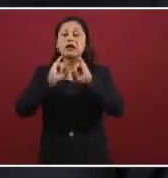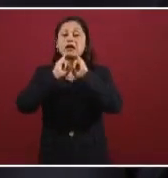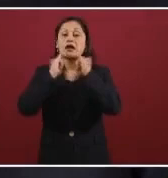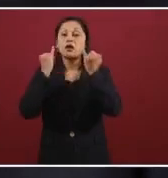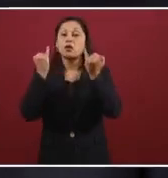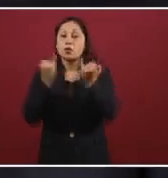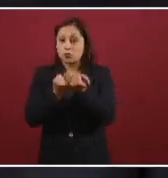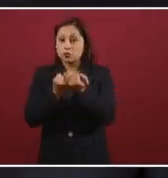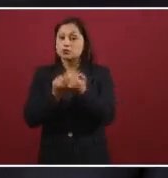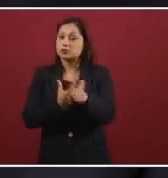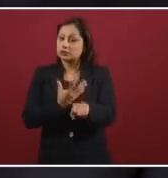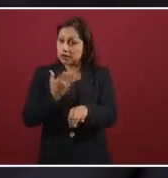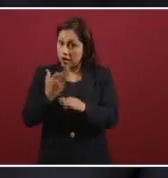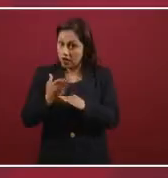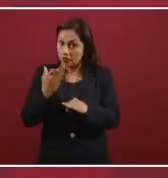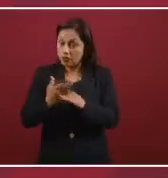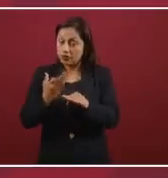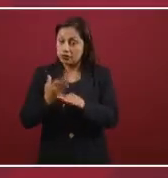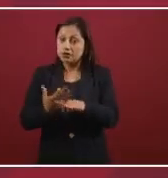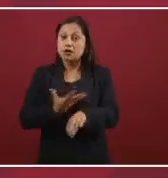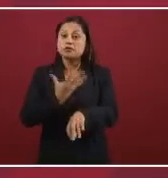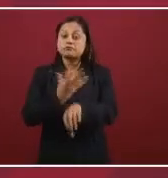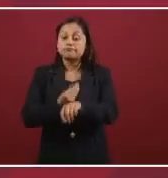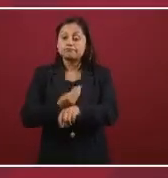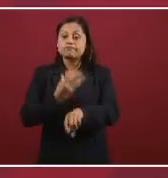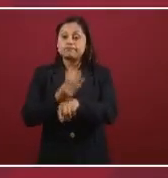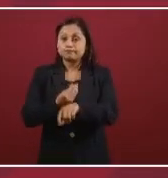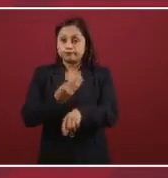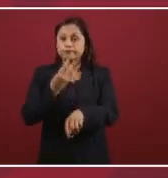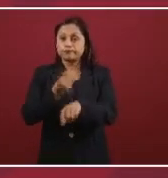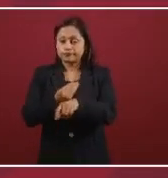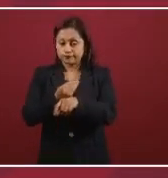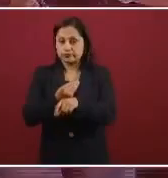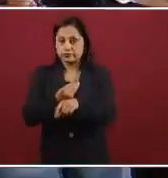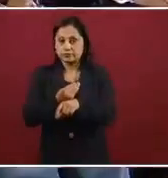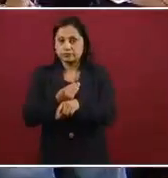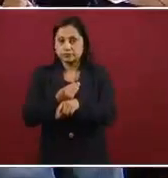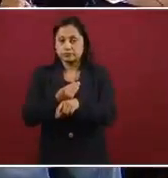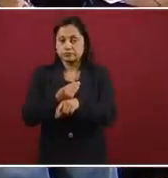rehabilitando para no usar las salas de junta y los